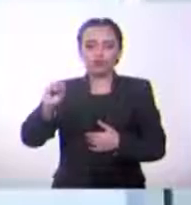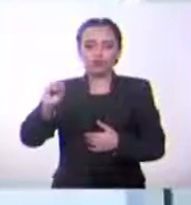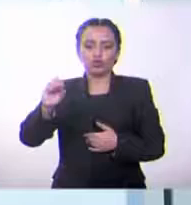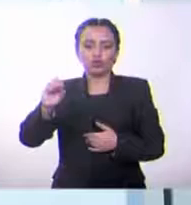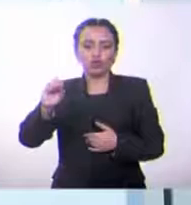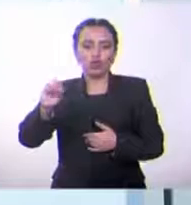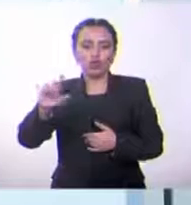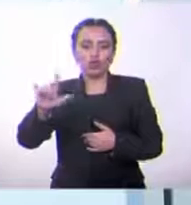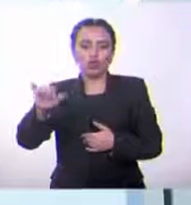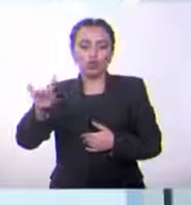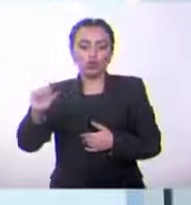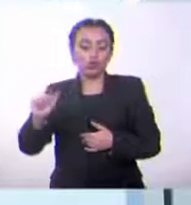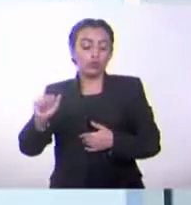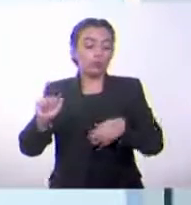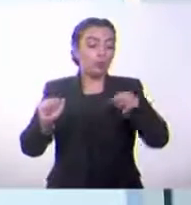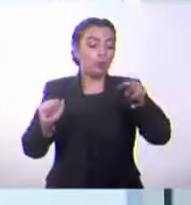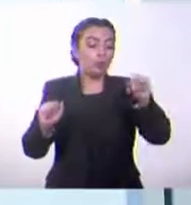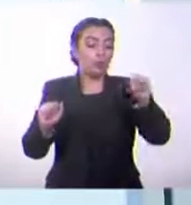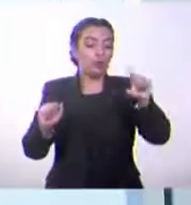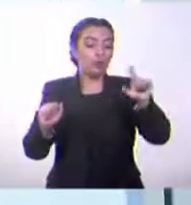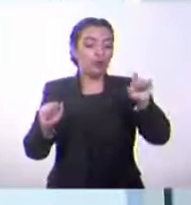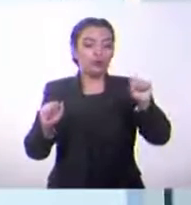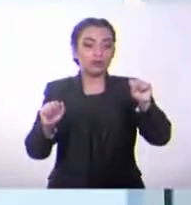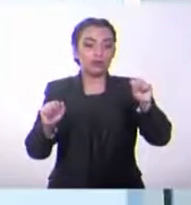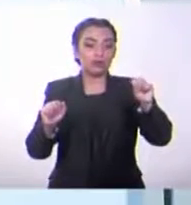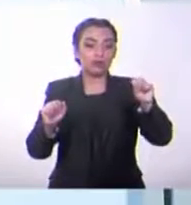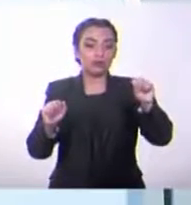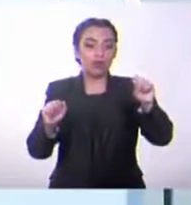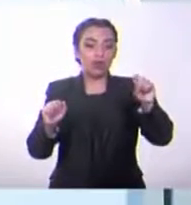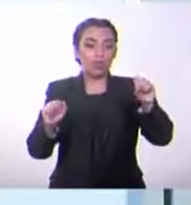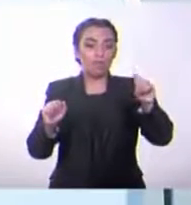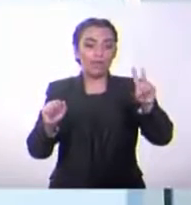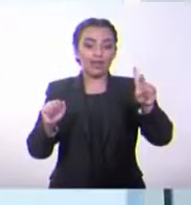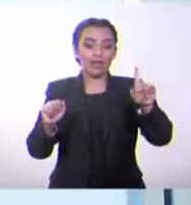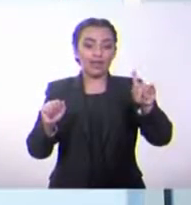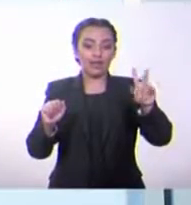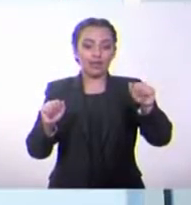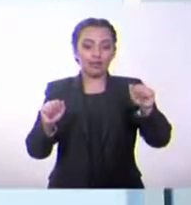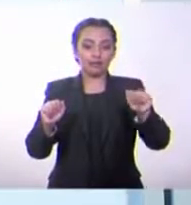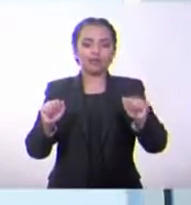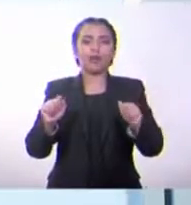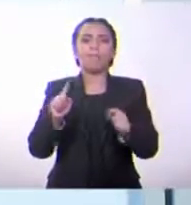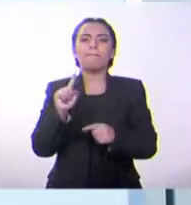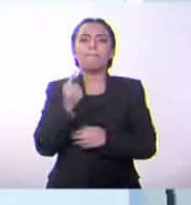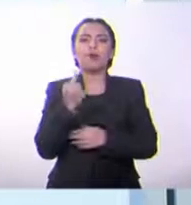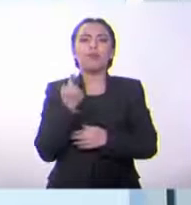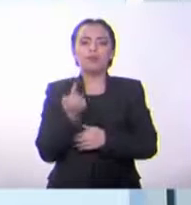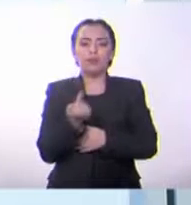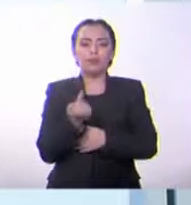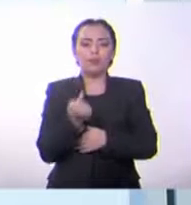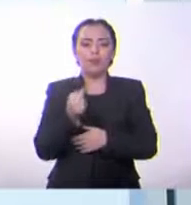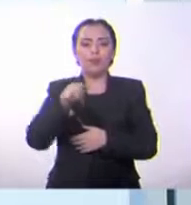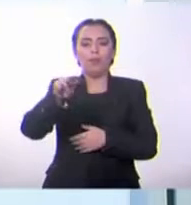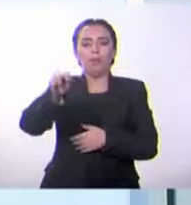Entonces vamos a calcular primero los moles. Calculemos los moles de cloruro de sodio,